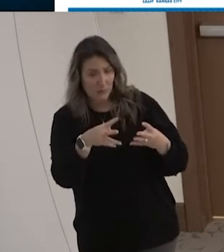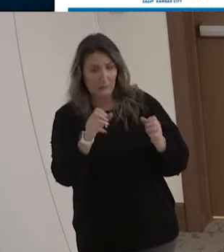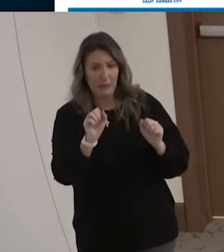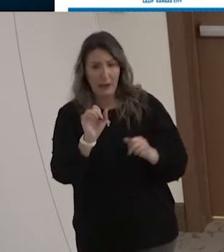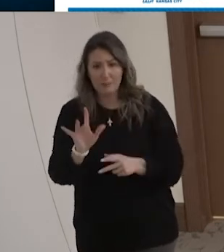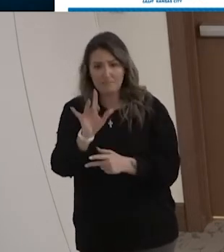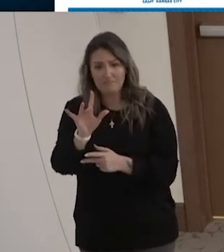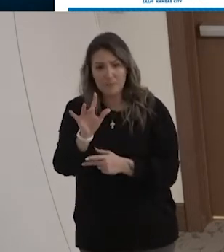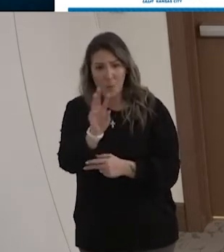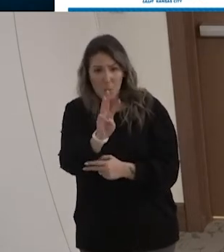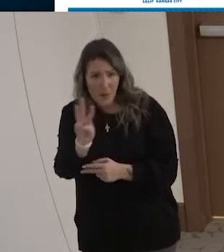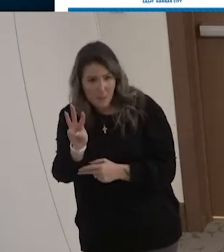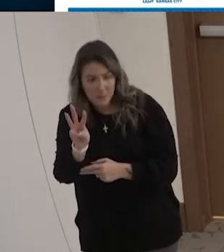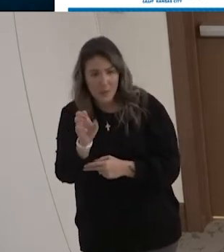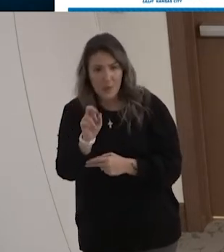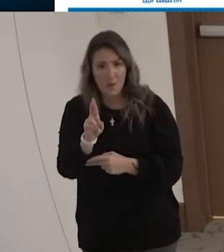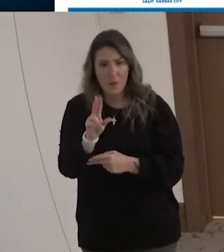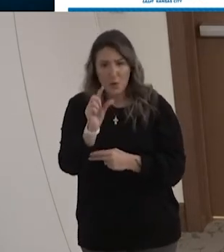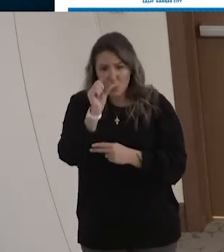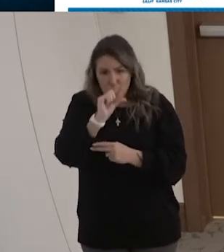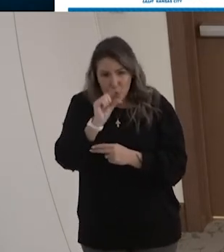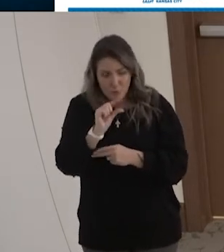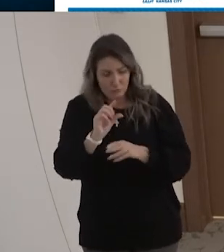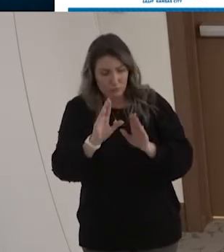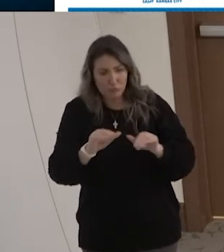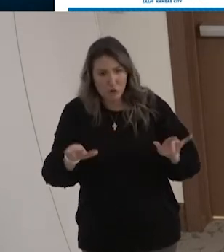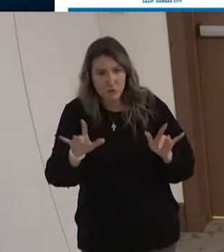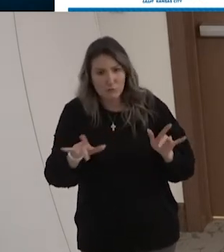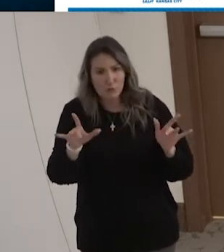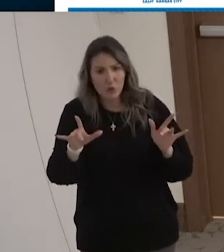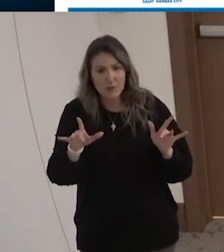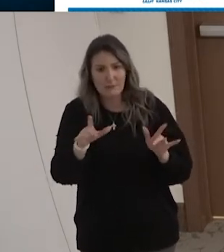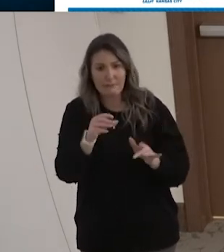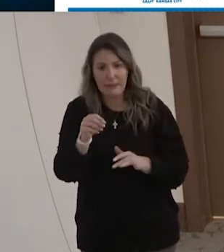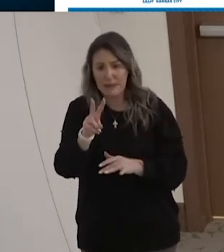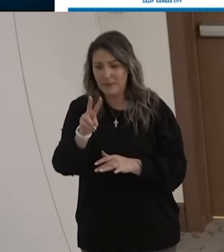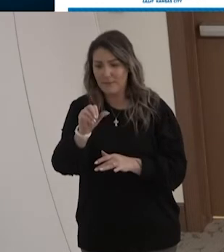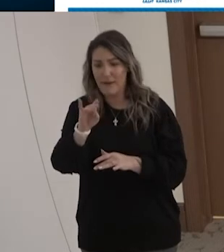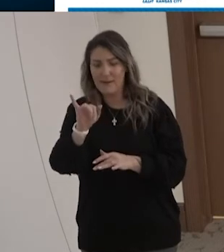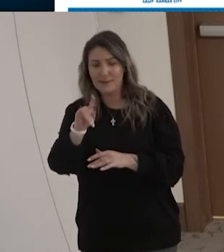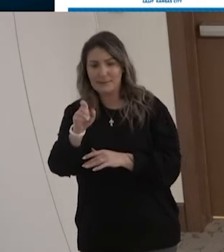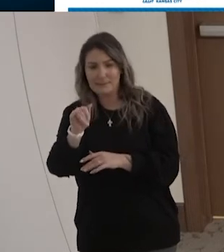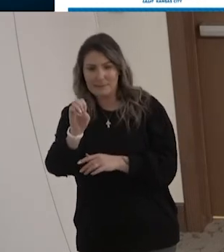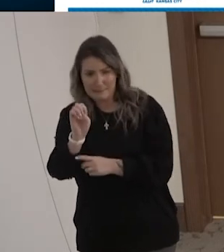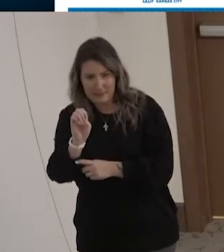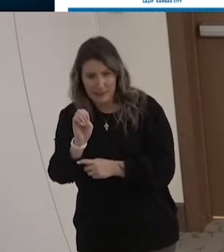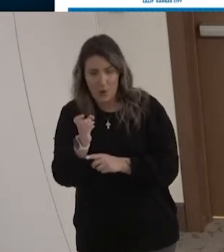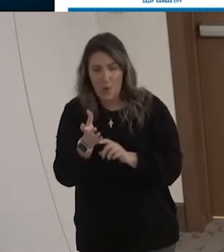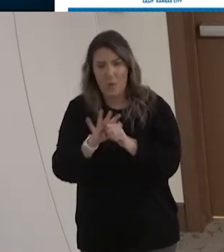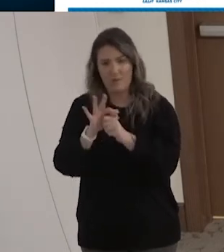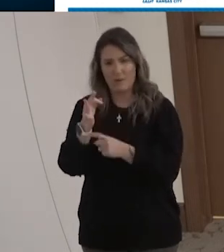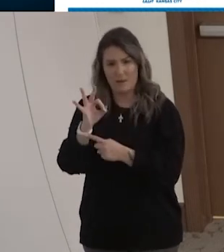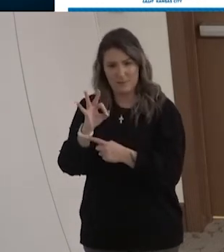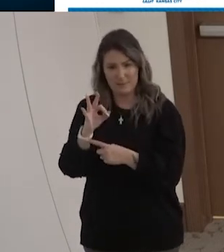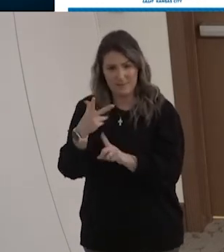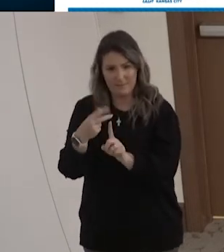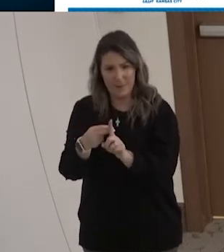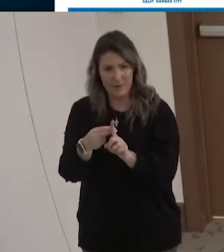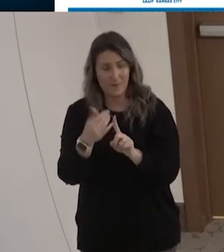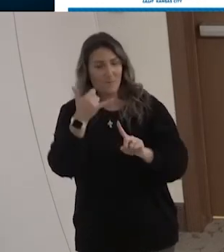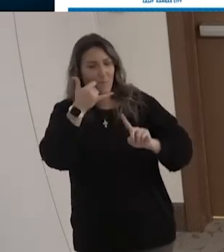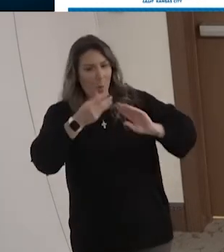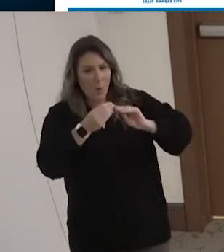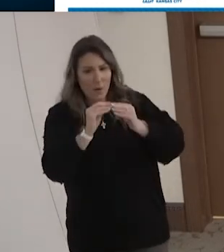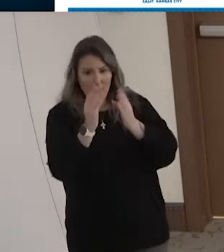to our website or just Google Children's Mercy and vaccine, COVID-19 vaccine, and there's phone number